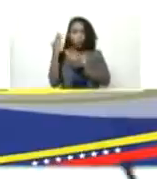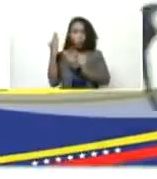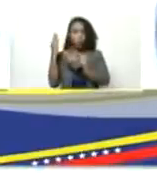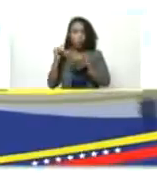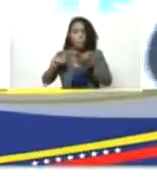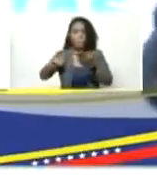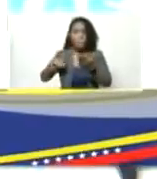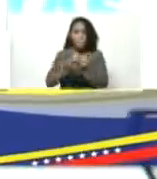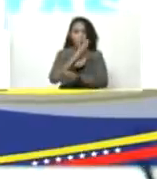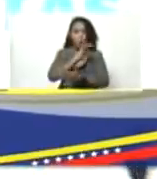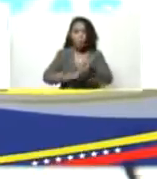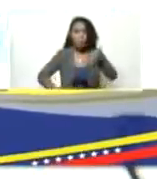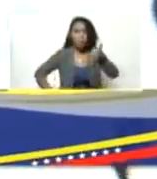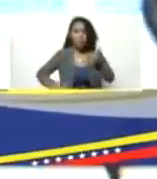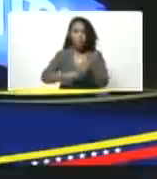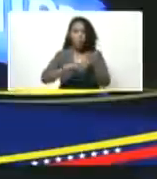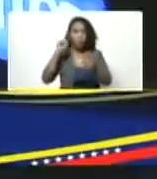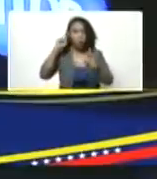se catapultará